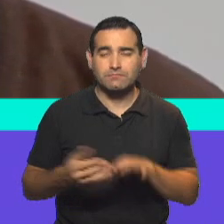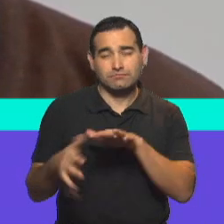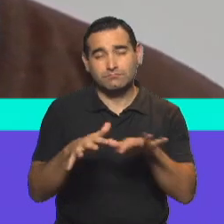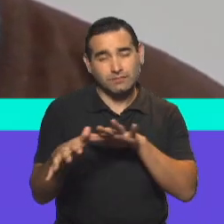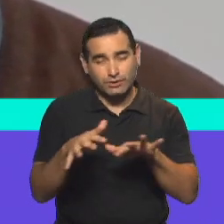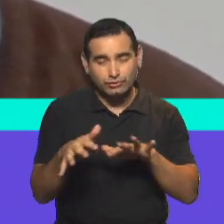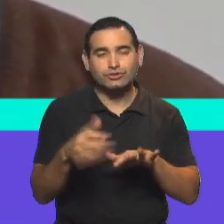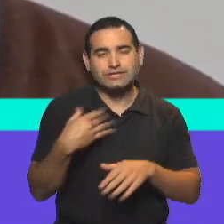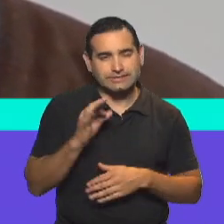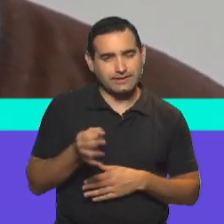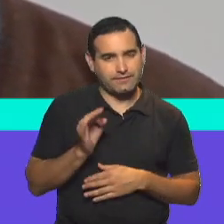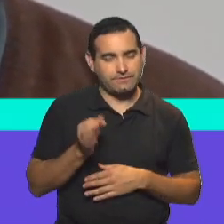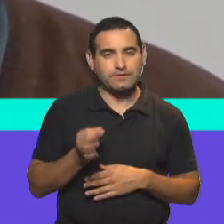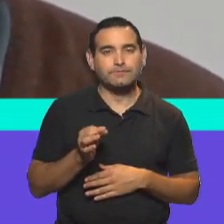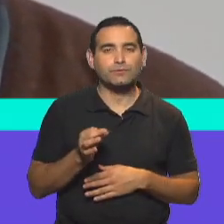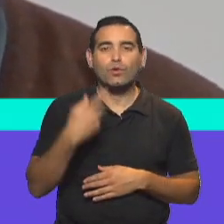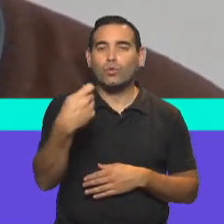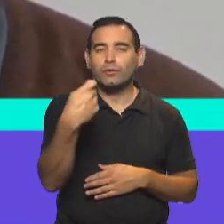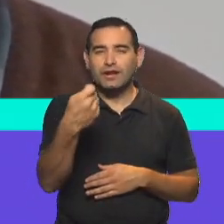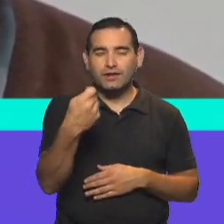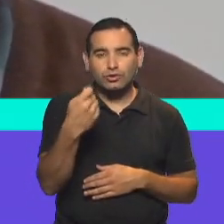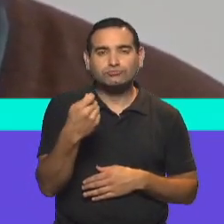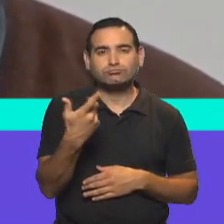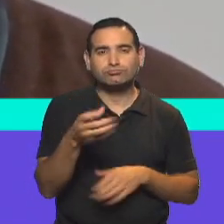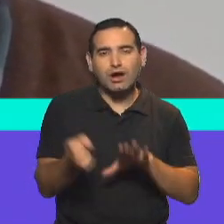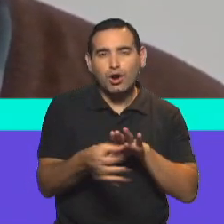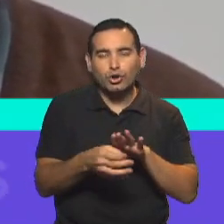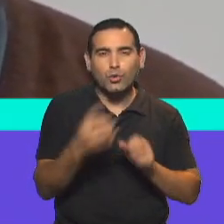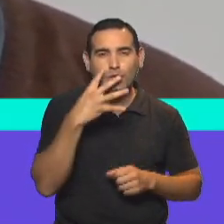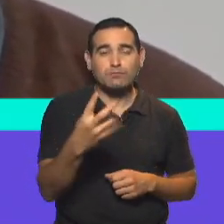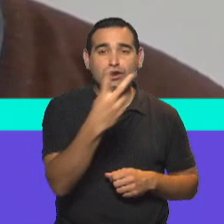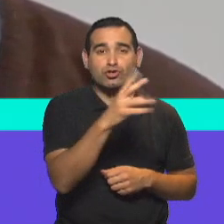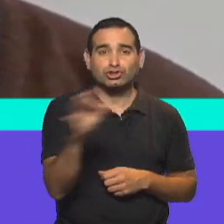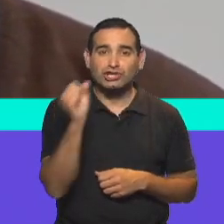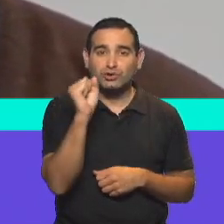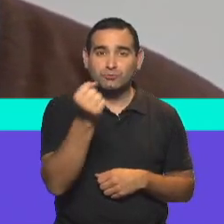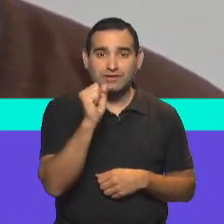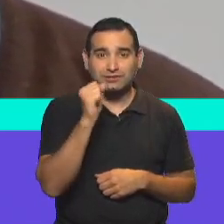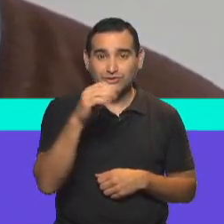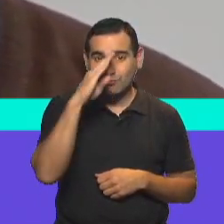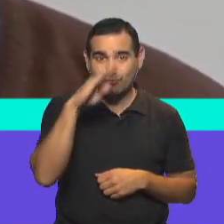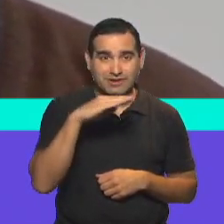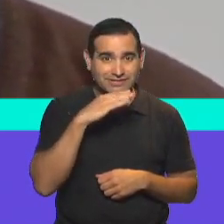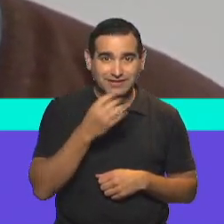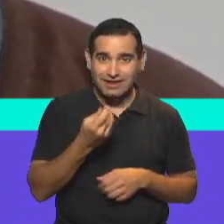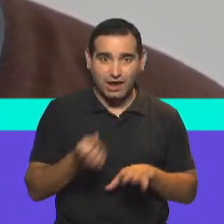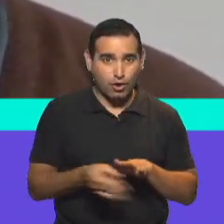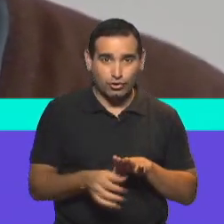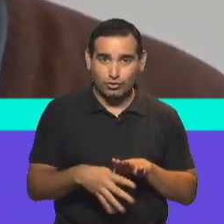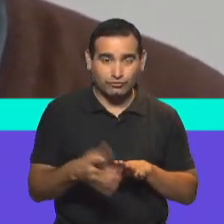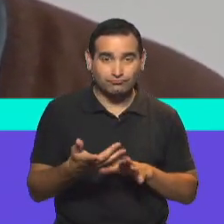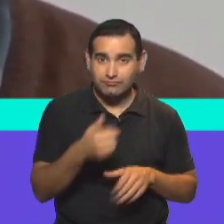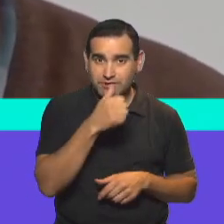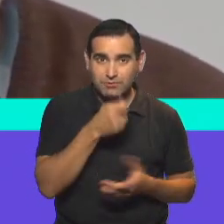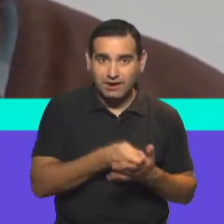promedio nosotros sabemos que los jubilados y las jubiladas se ahorran 4.200 pesos todos los meses, que por supuesto